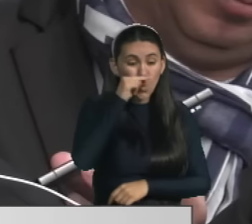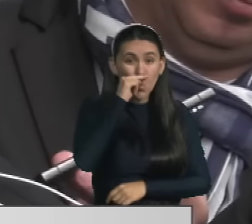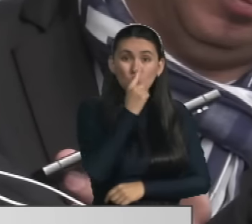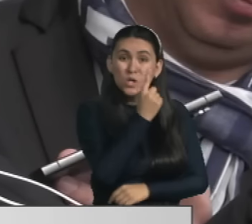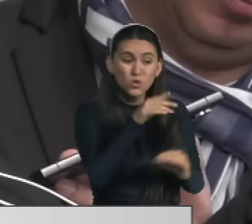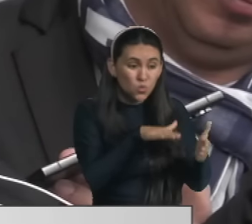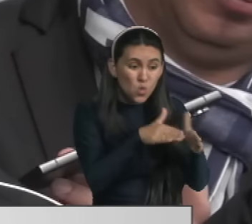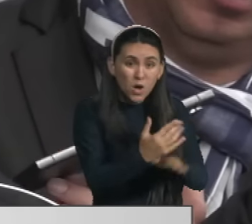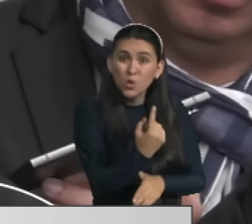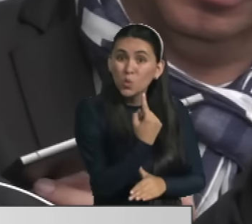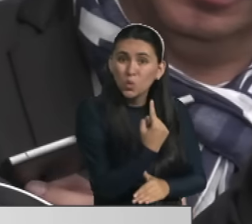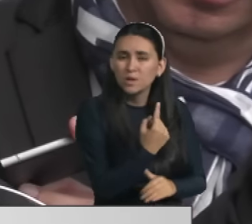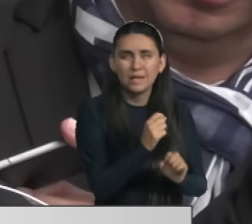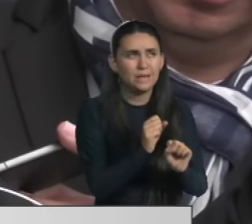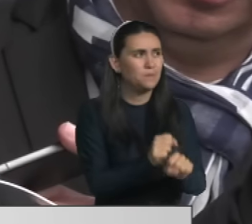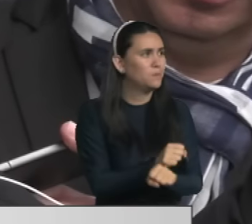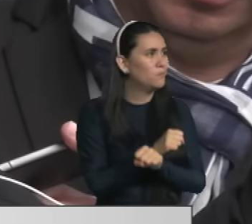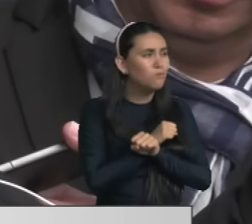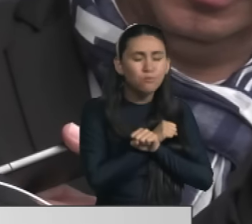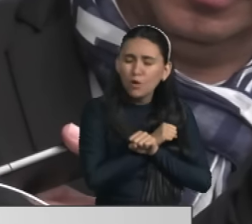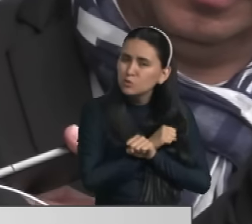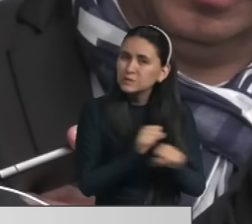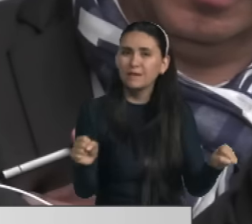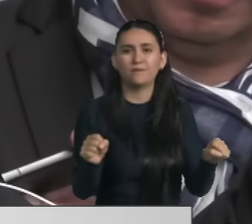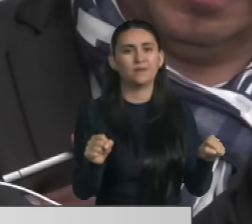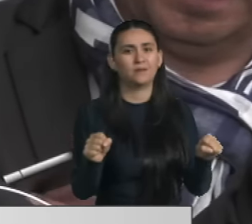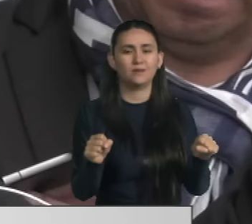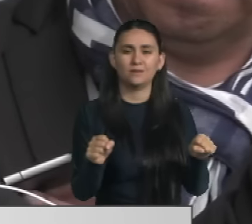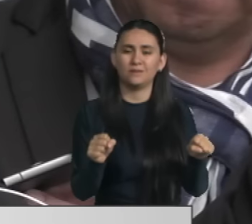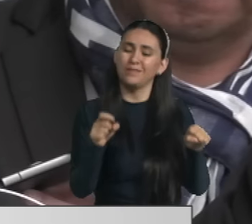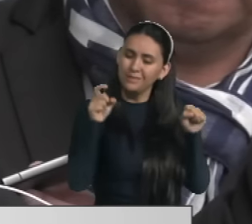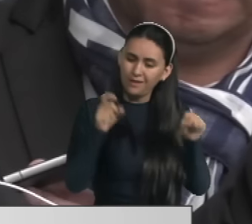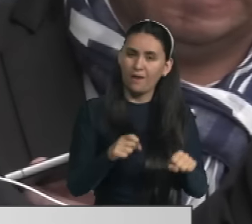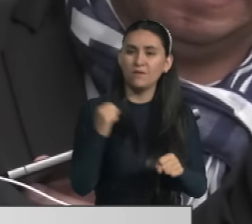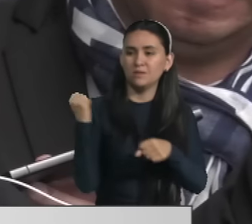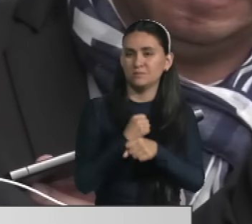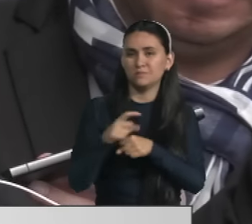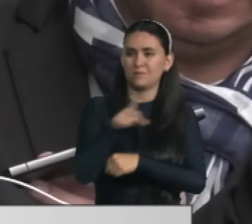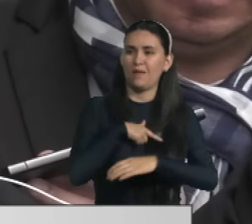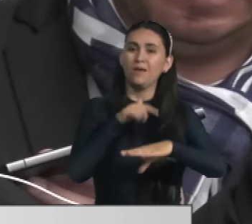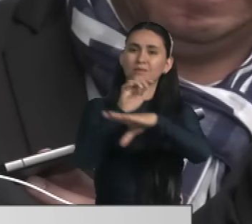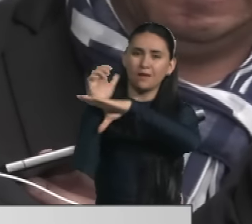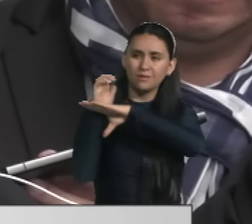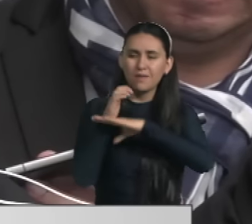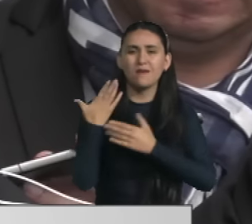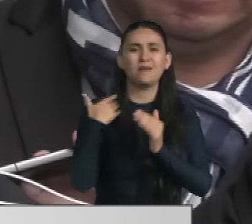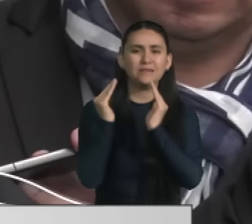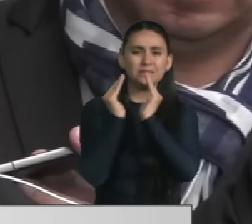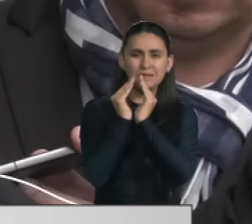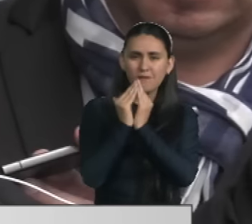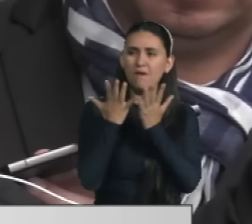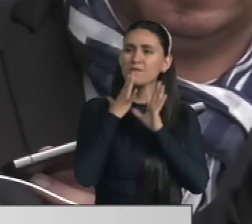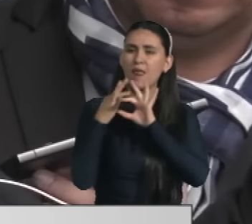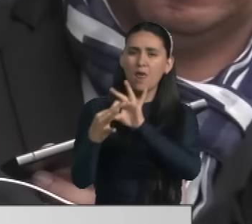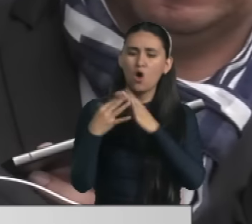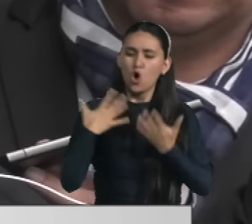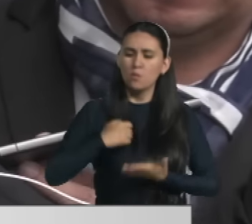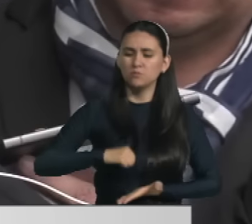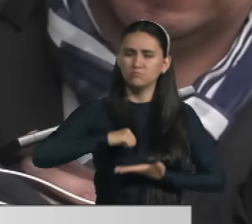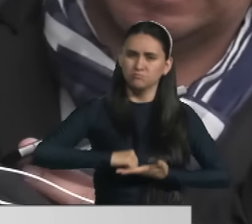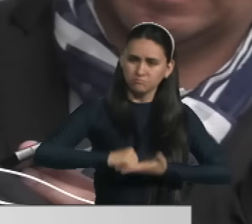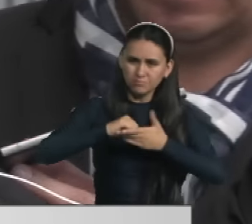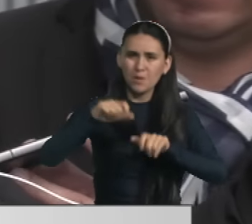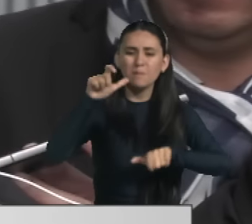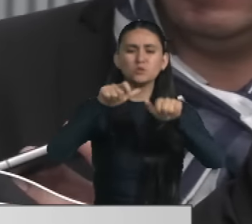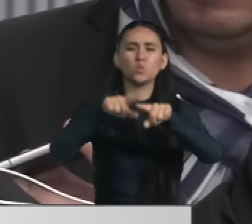en el Parque Nacional, ni en las UPIs, ni en La Rioja, ni en La Florida. Tenemos que trabajar muy de la mano con el ICBF en restablecimiento de derechos, con la Unidad de Víctimas y